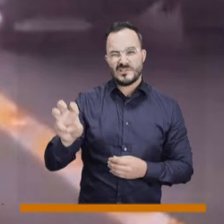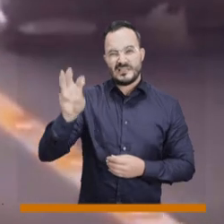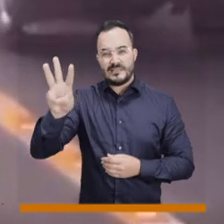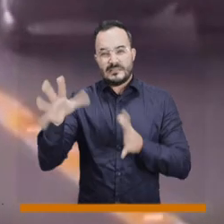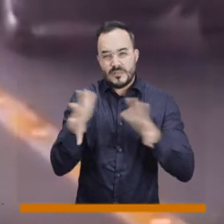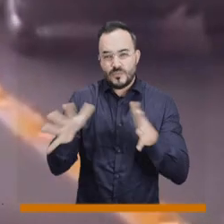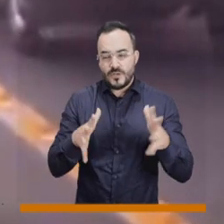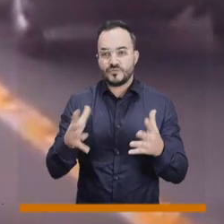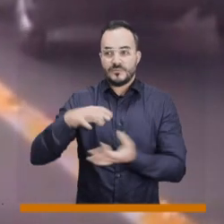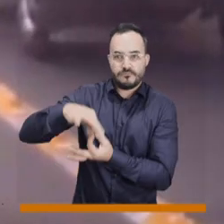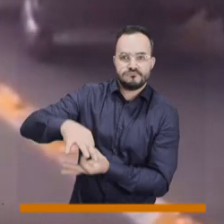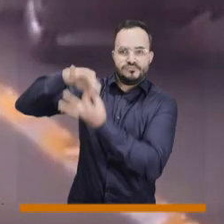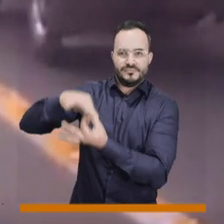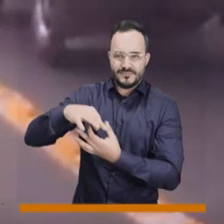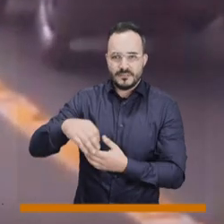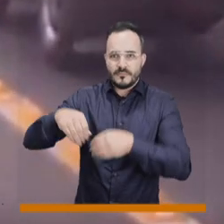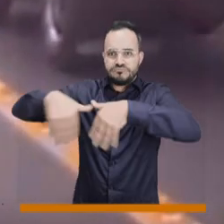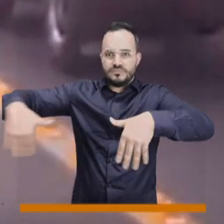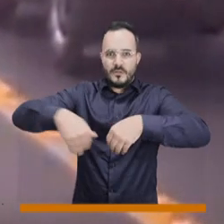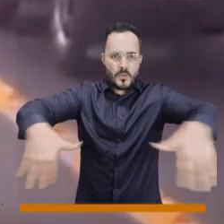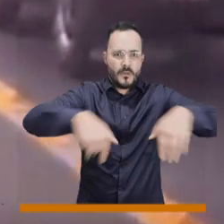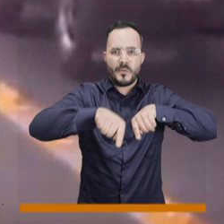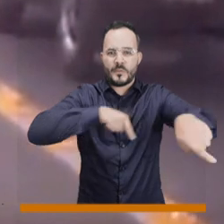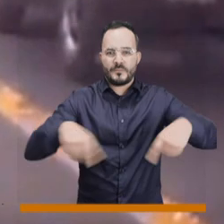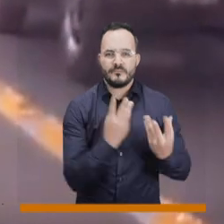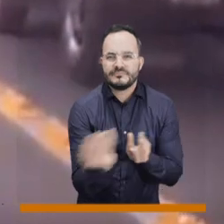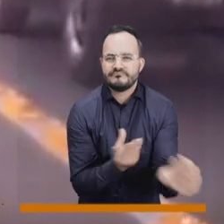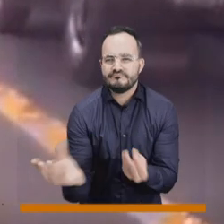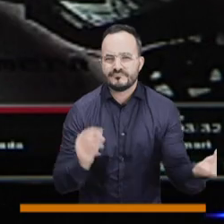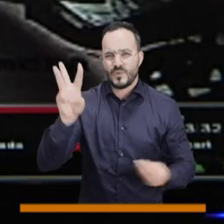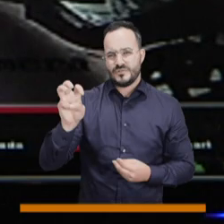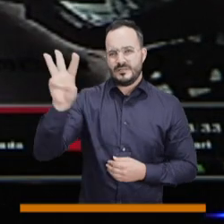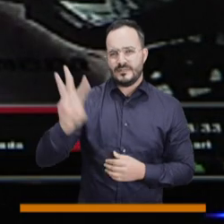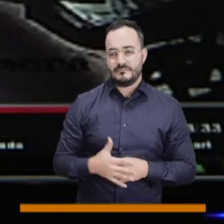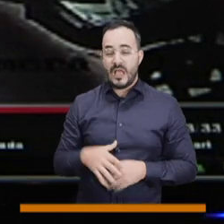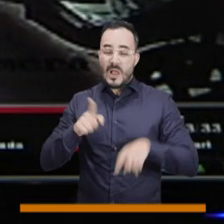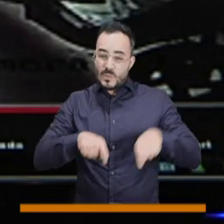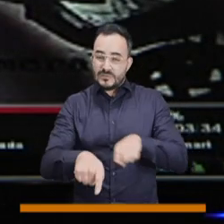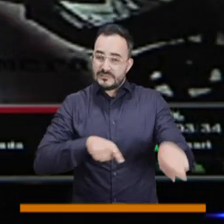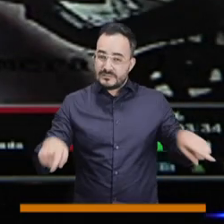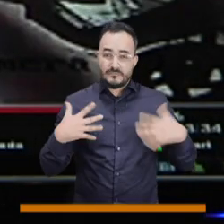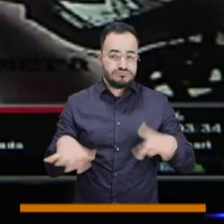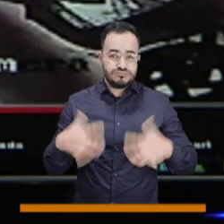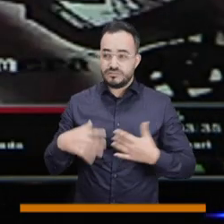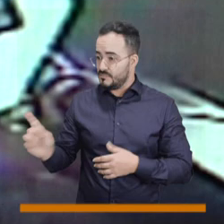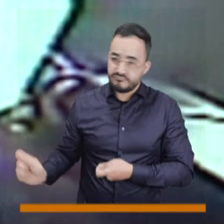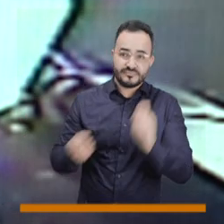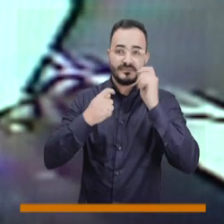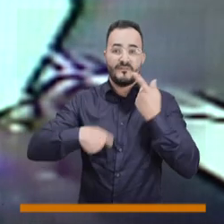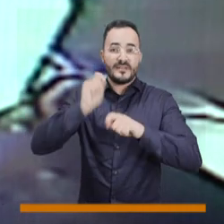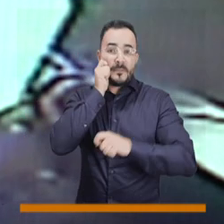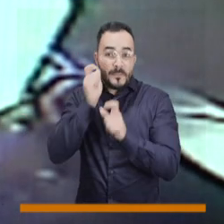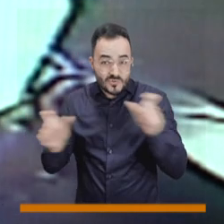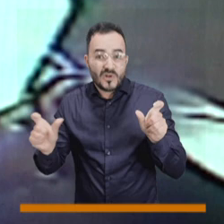delincuenciales comunes organizados, que son subestructuras atadas a estos. Unos dedicados de temas muy complejos, como lo dice el concejal, temas